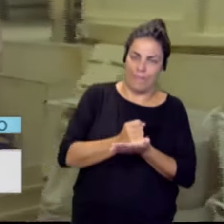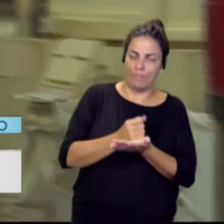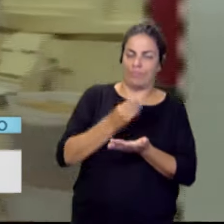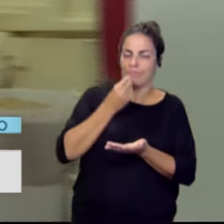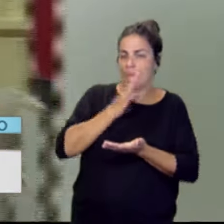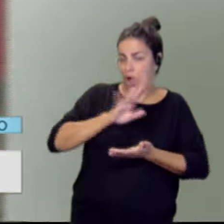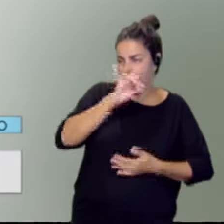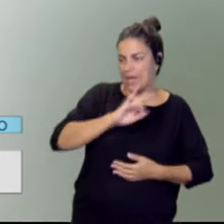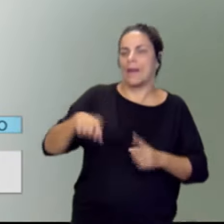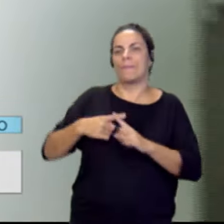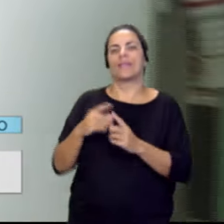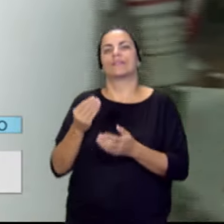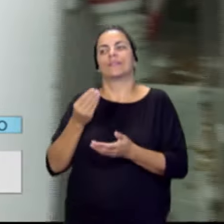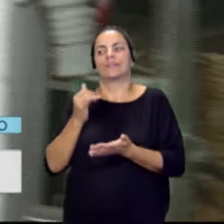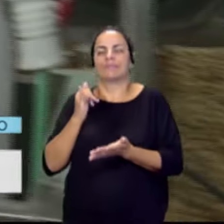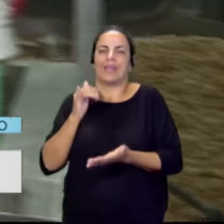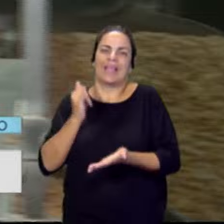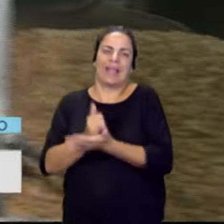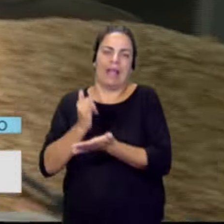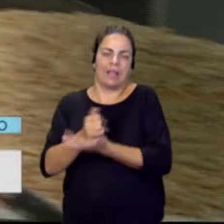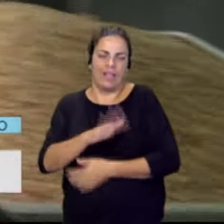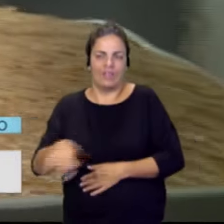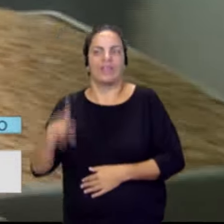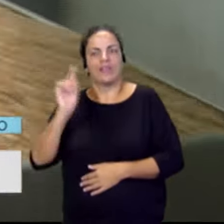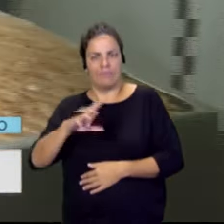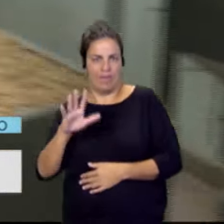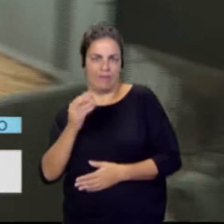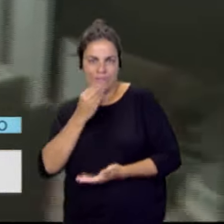infantil, y el gofio de trigo y millo ha recibido pues